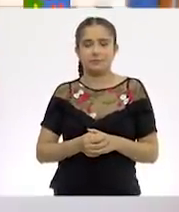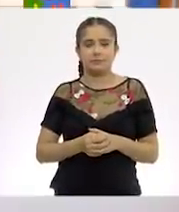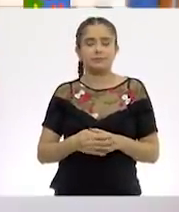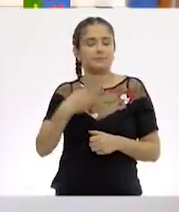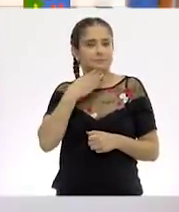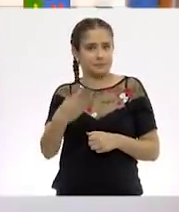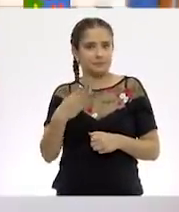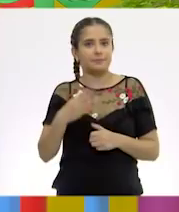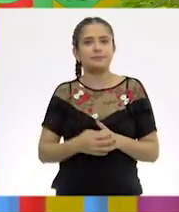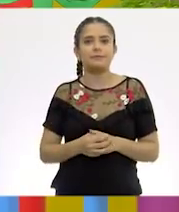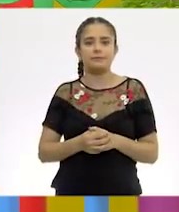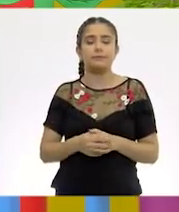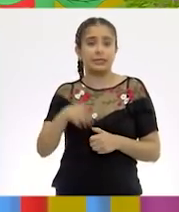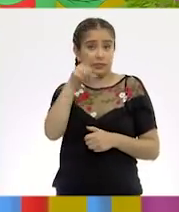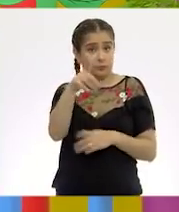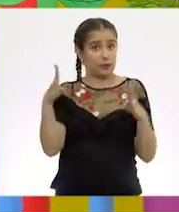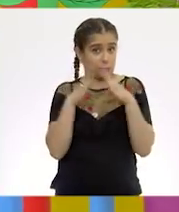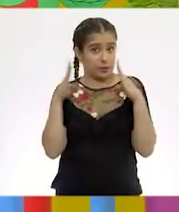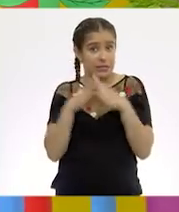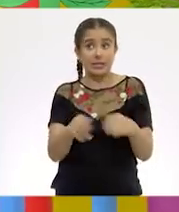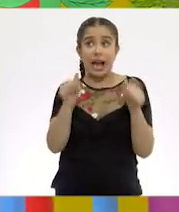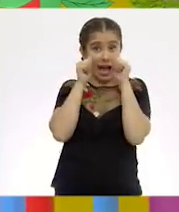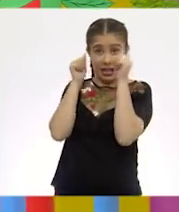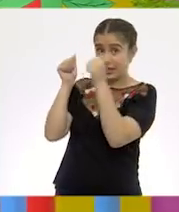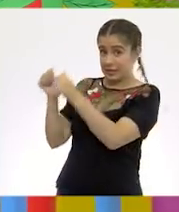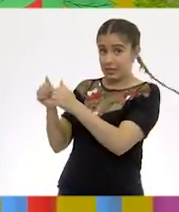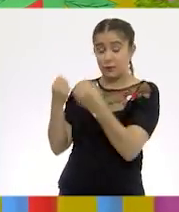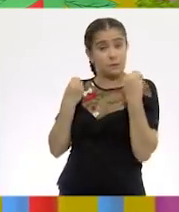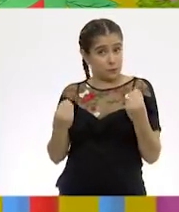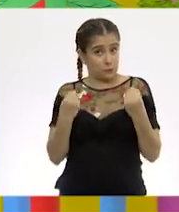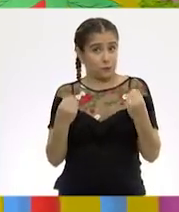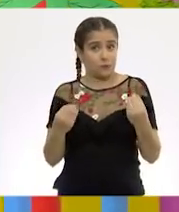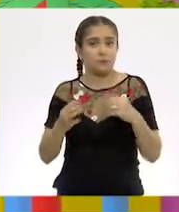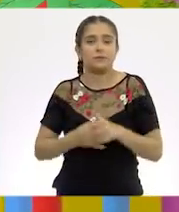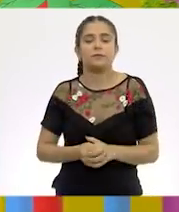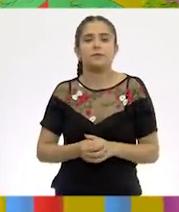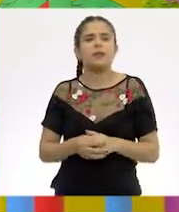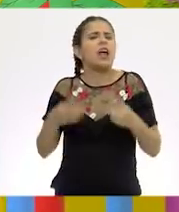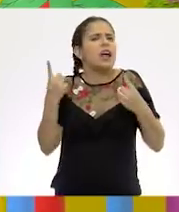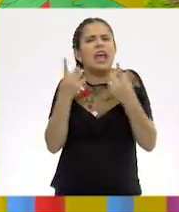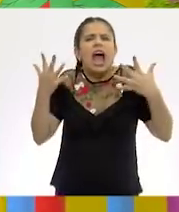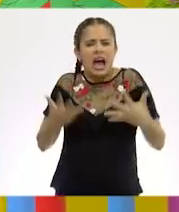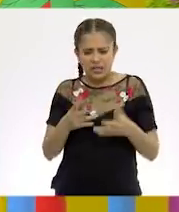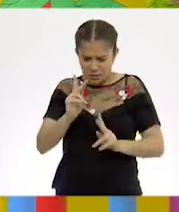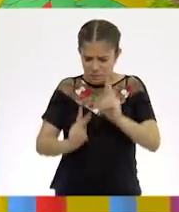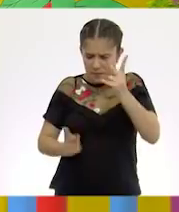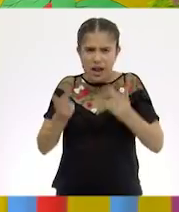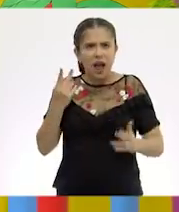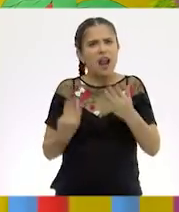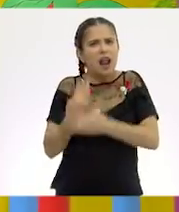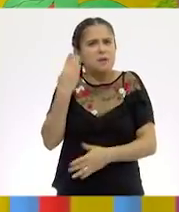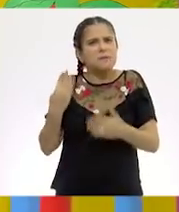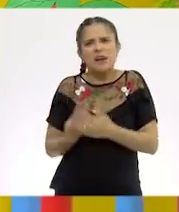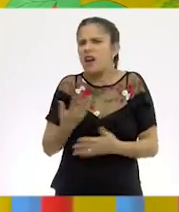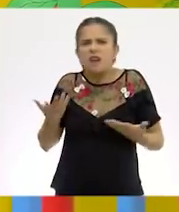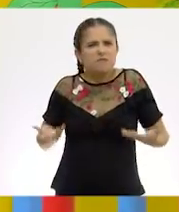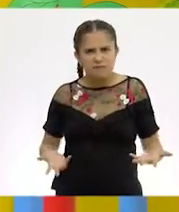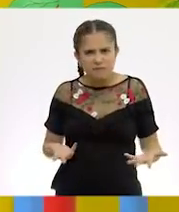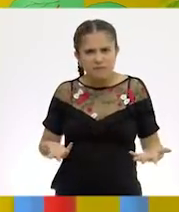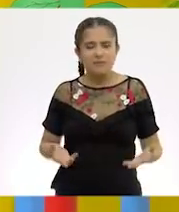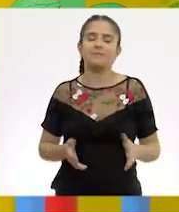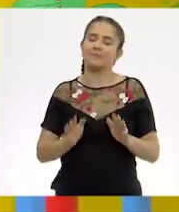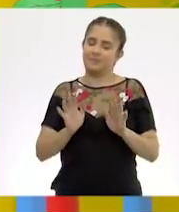Muy bien. Ustedes en casa pongan mucha atención. Vamos a ver qué hace una planta en la mañana. ¿Y qué les parece